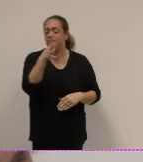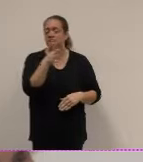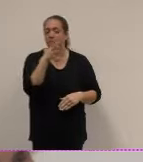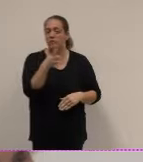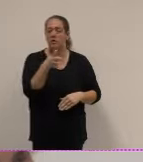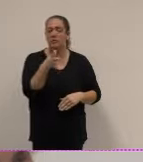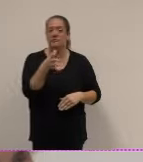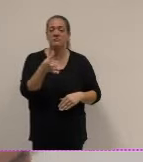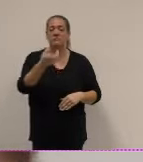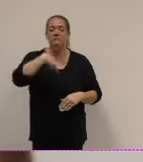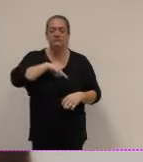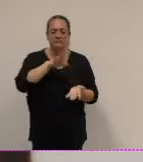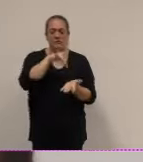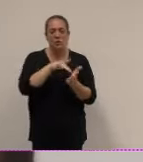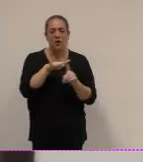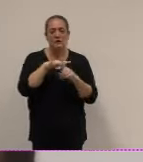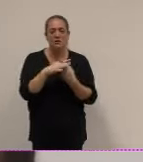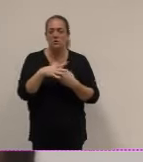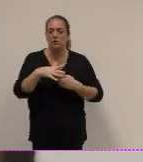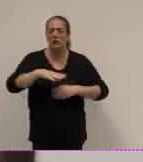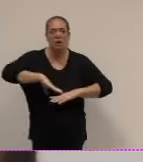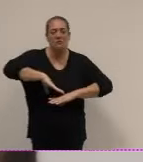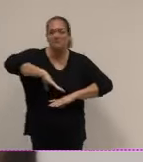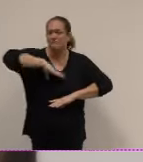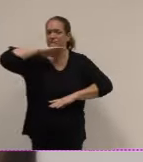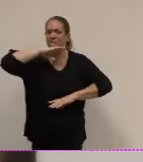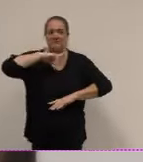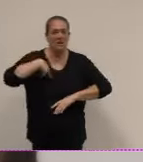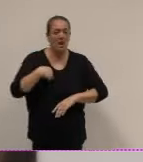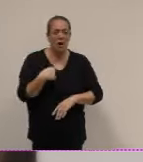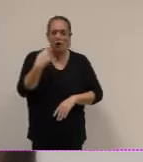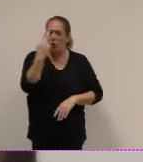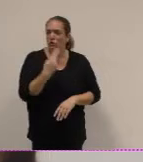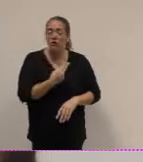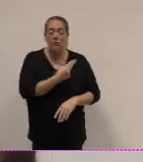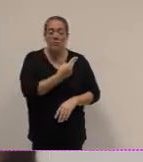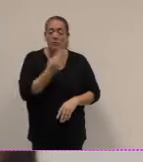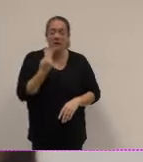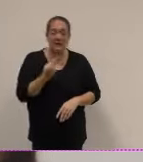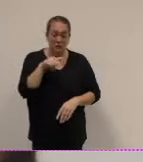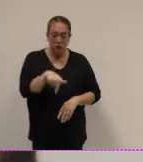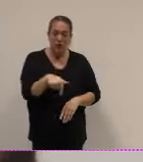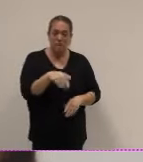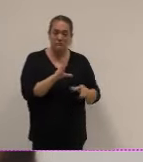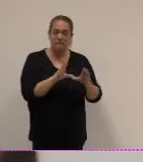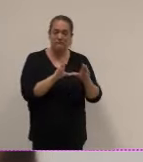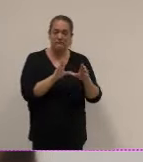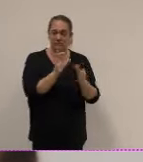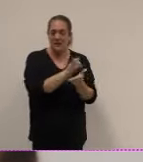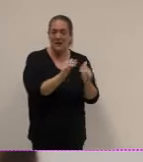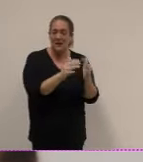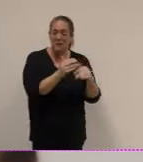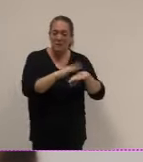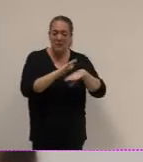nos hemos visto en algunos momentos desbordados, nos hemos visto comprometidos con la isla de La Palma para intentar hacer lo